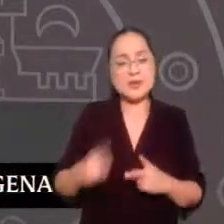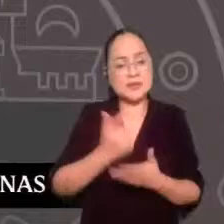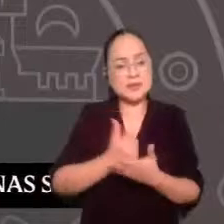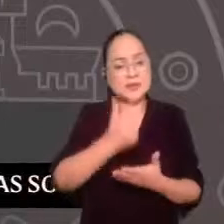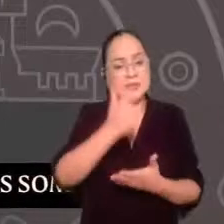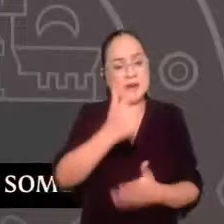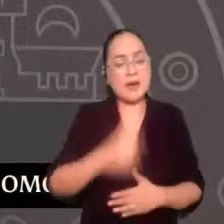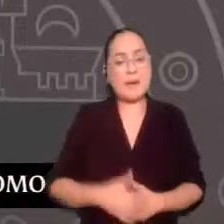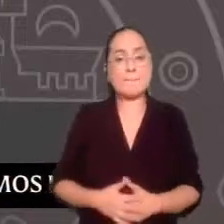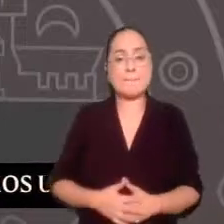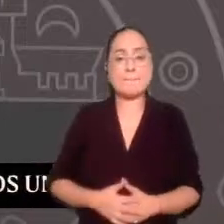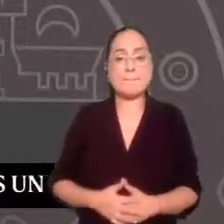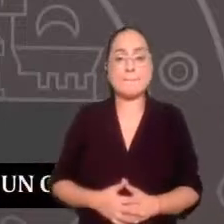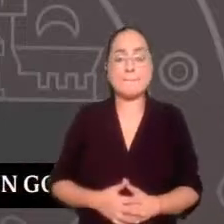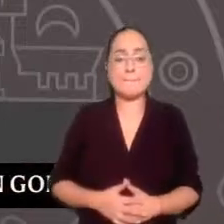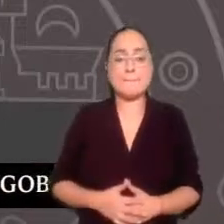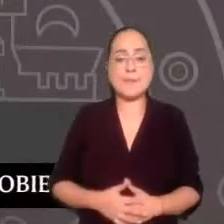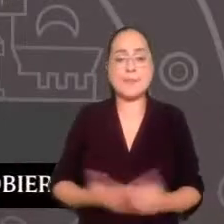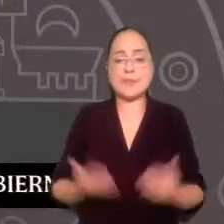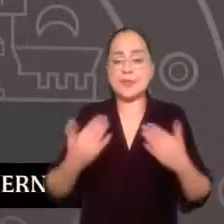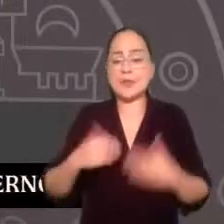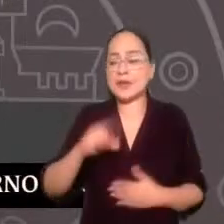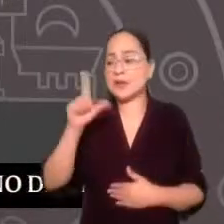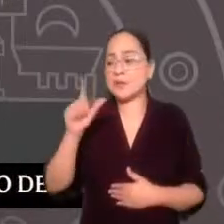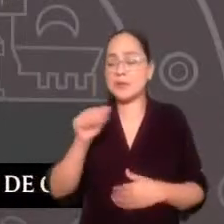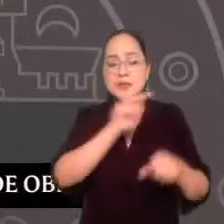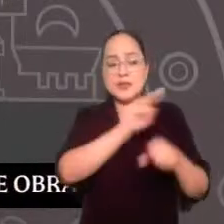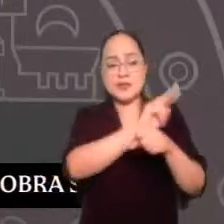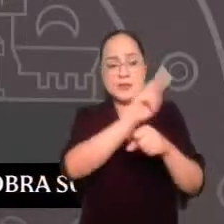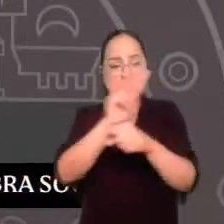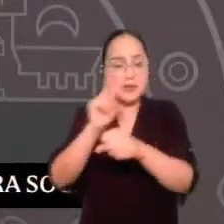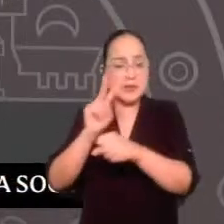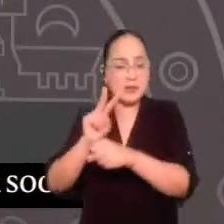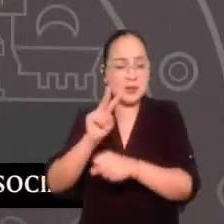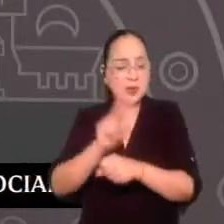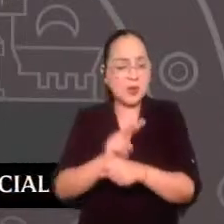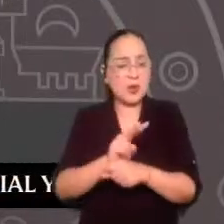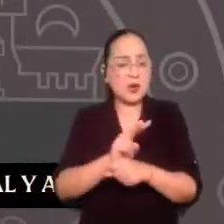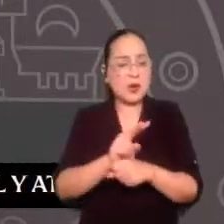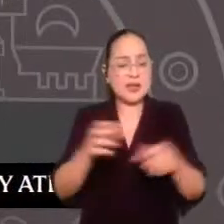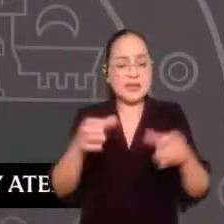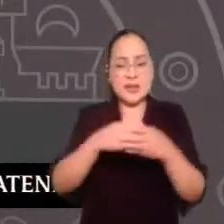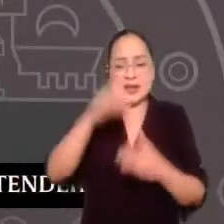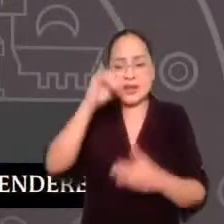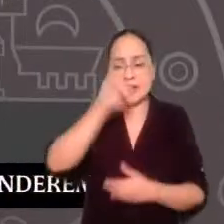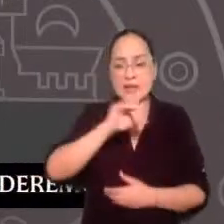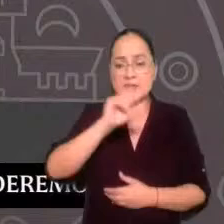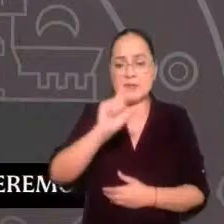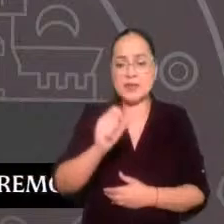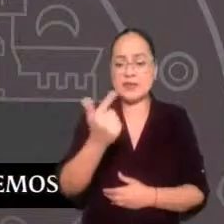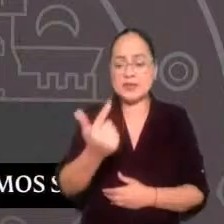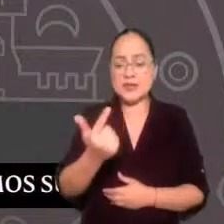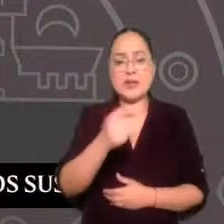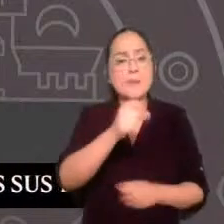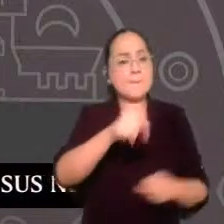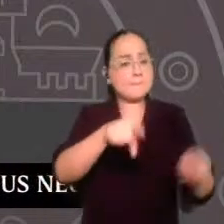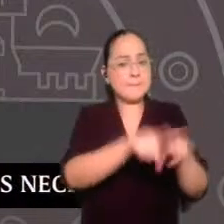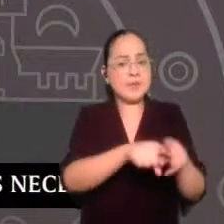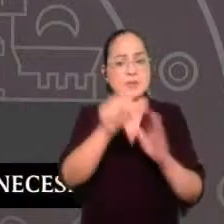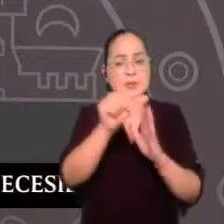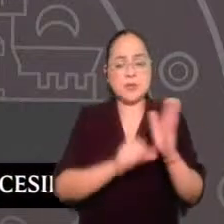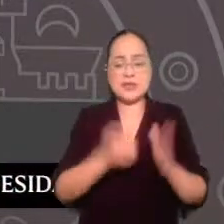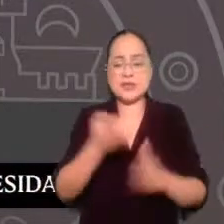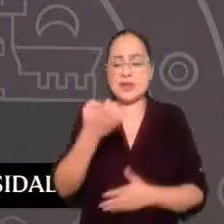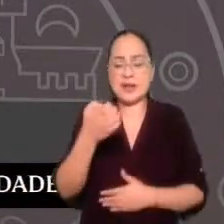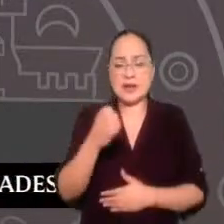de los inspectores o jefes de la sección 27, igual, ya en enero, no recuerdo exactamente